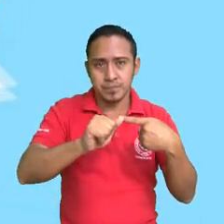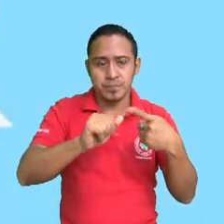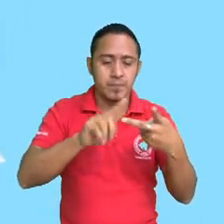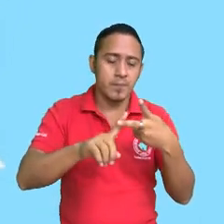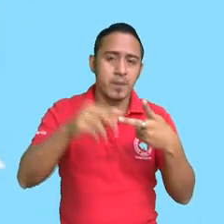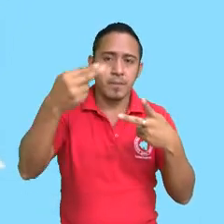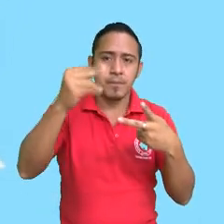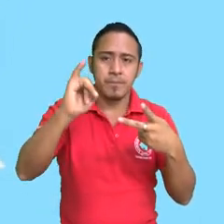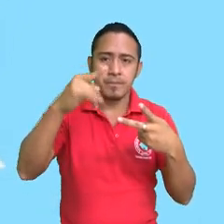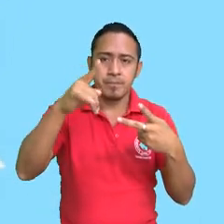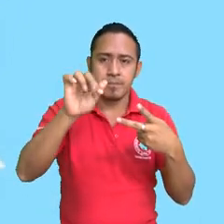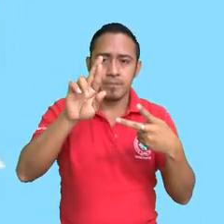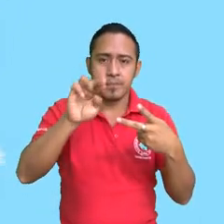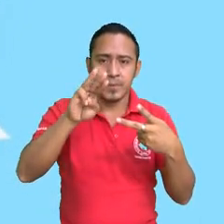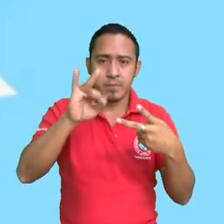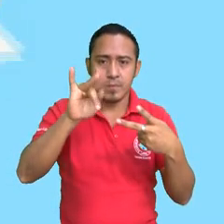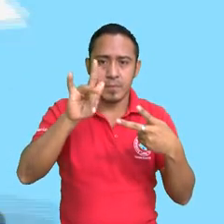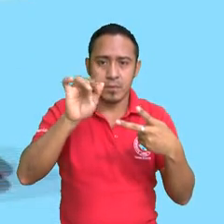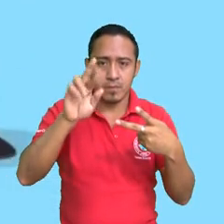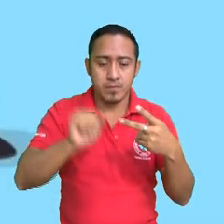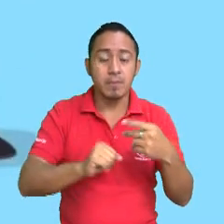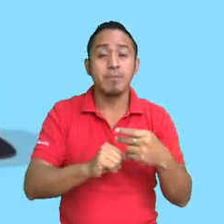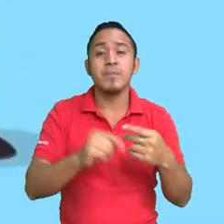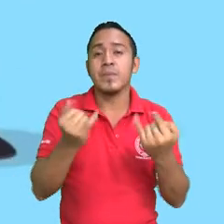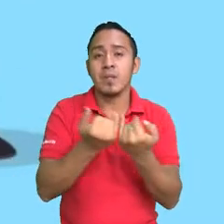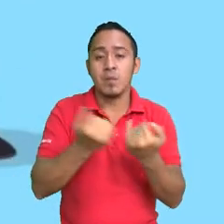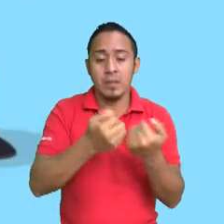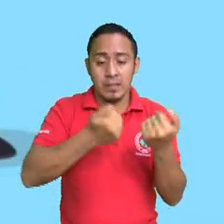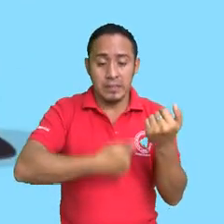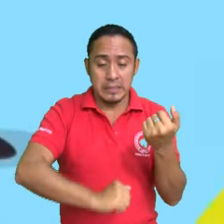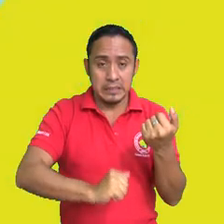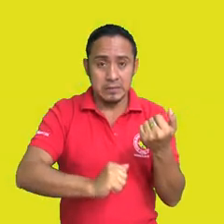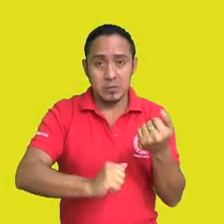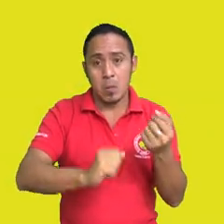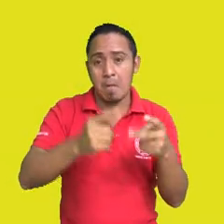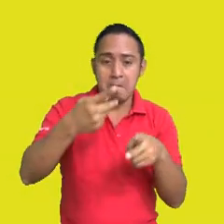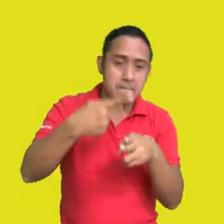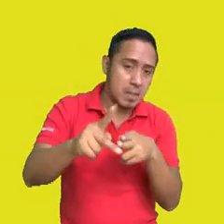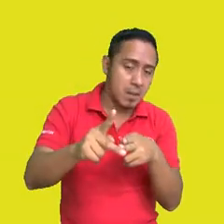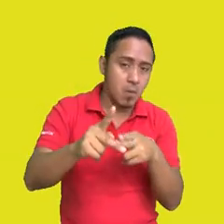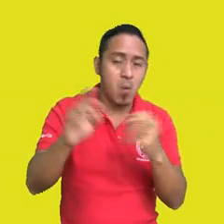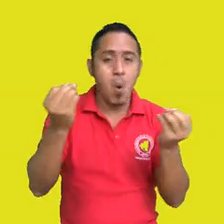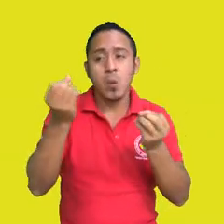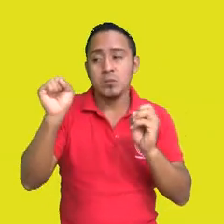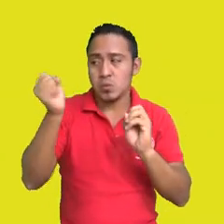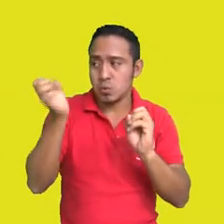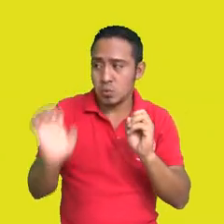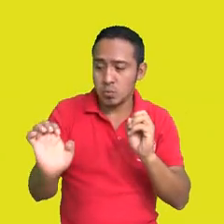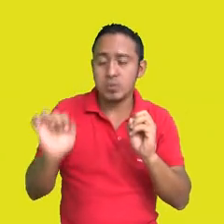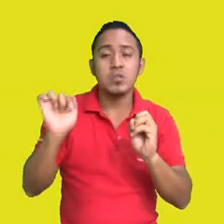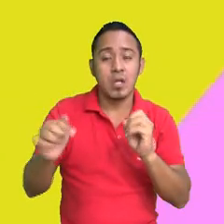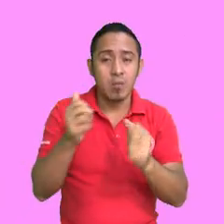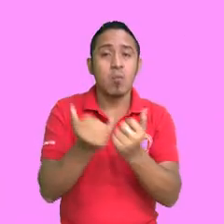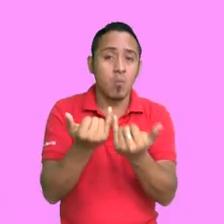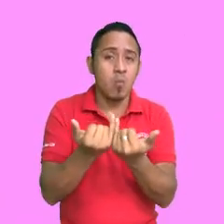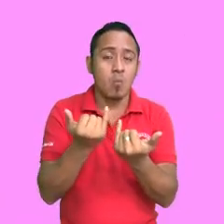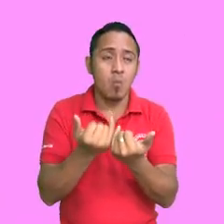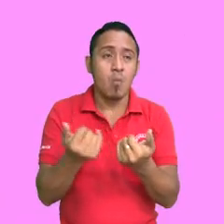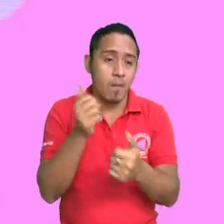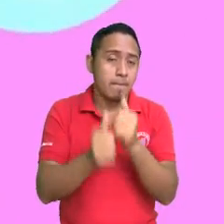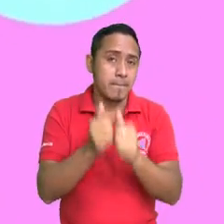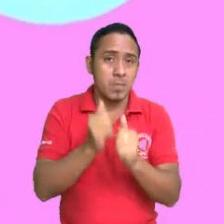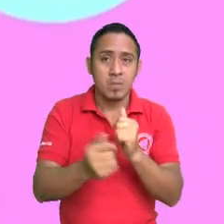gruesos, probablemente los hijos de esto, los primos o los sobrinos, van a tener en esa parte, ¿verdad?, un fundamento